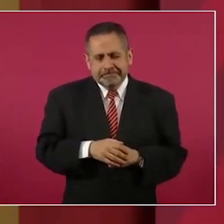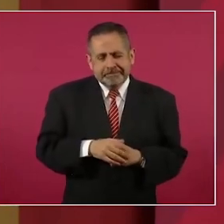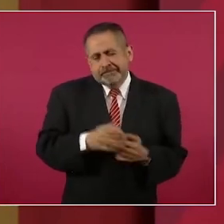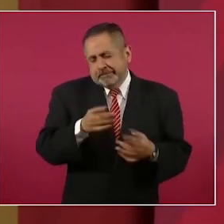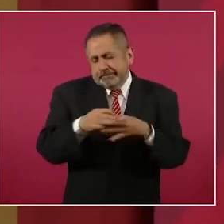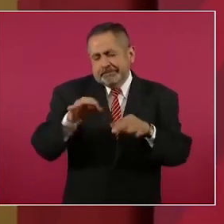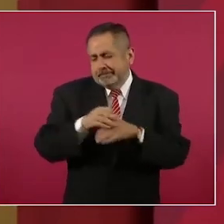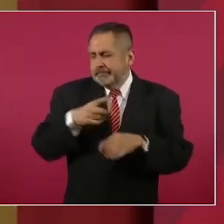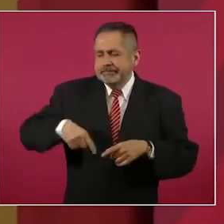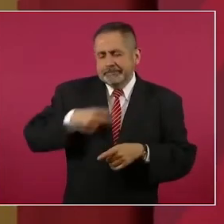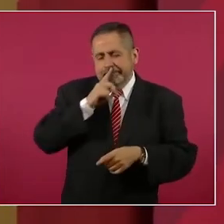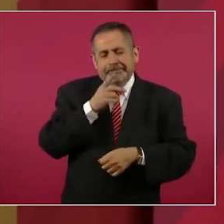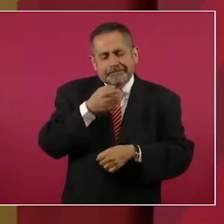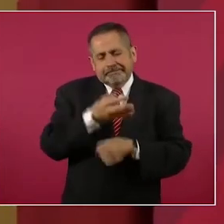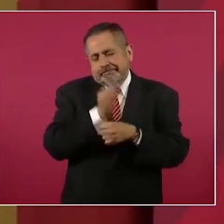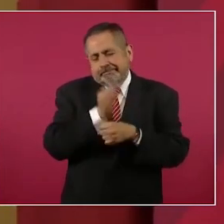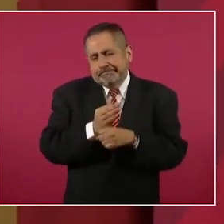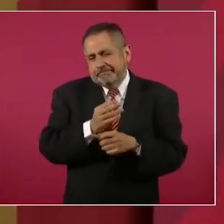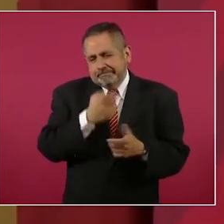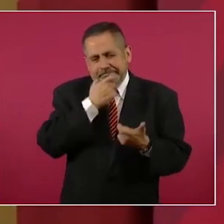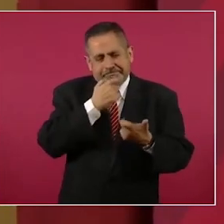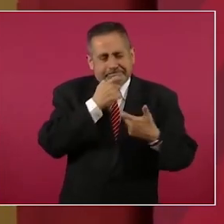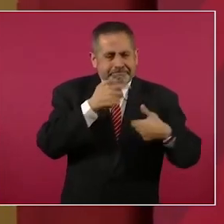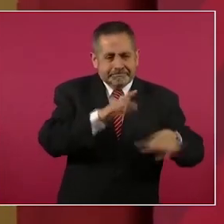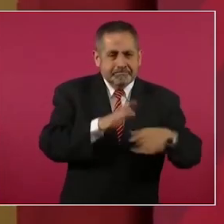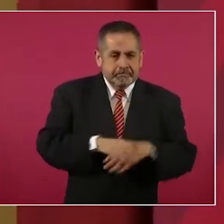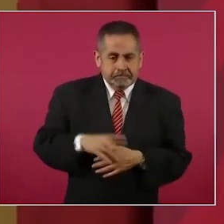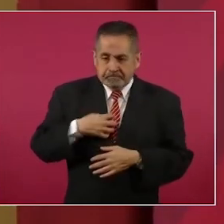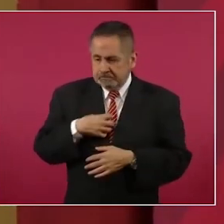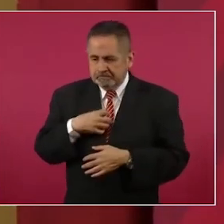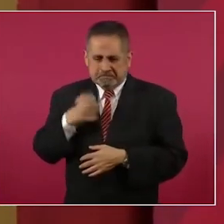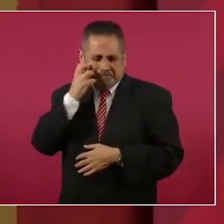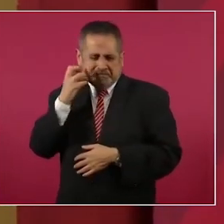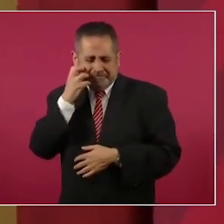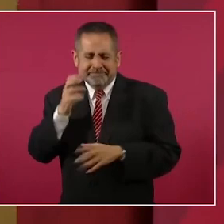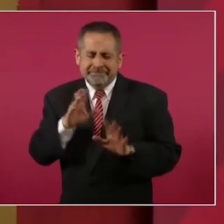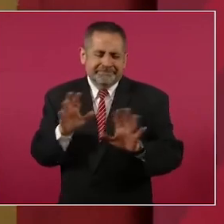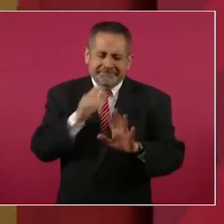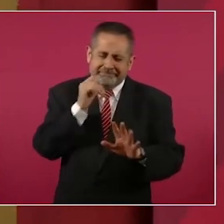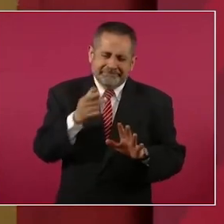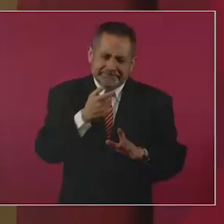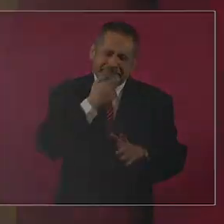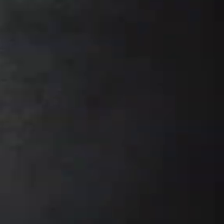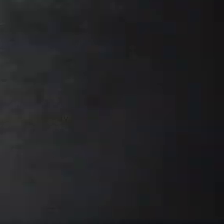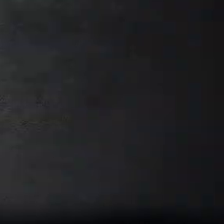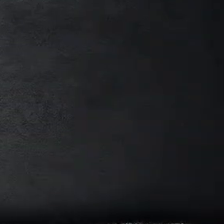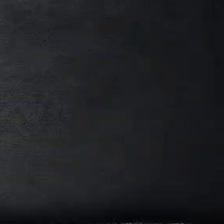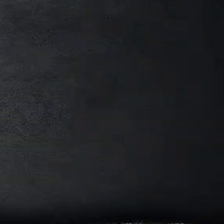viviríamos amargados, ¿no?